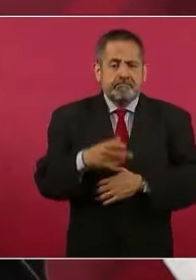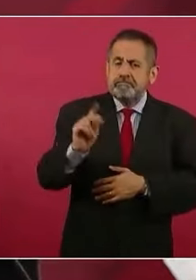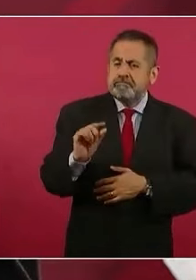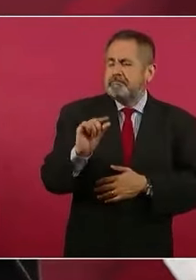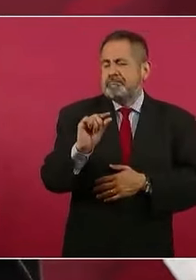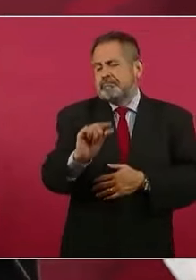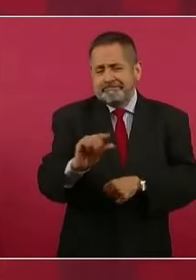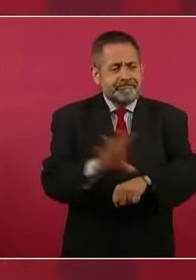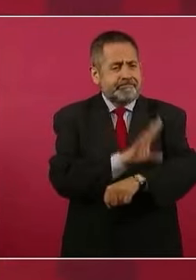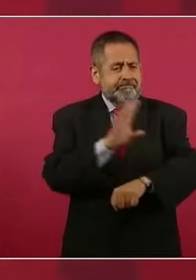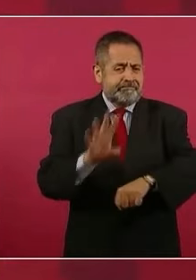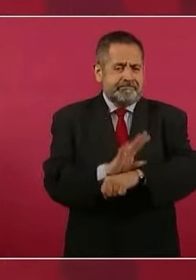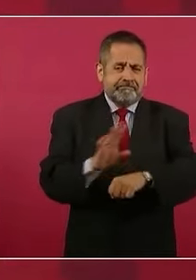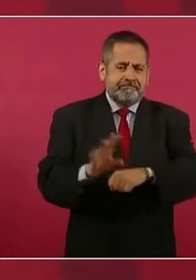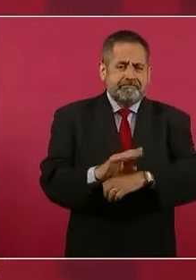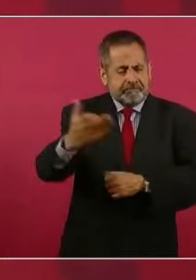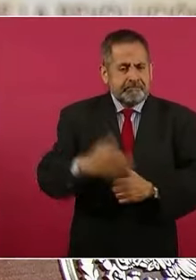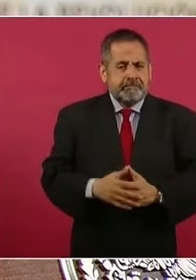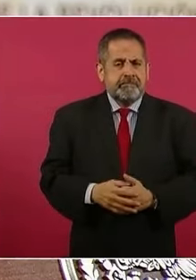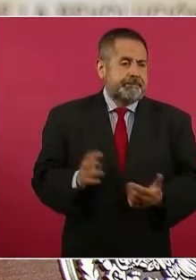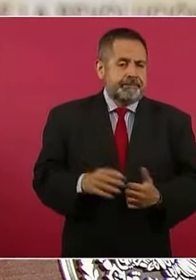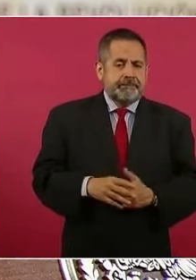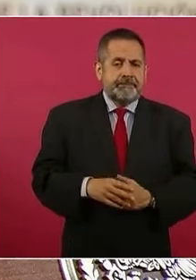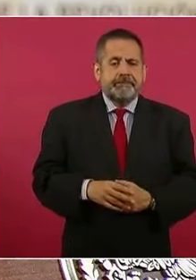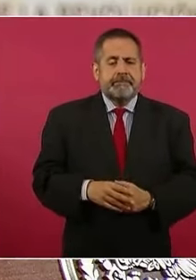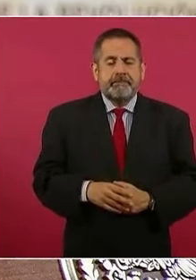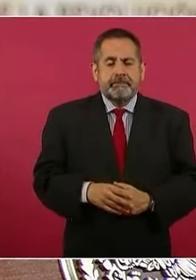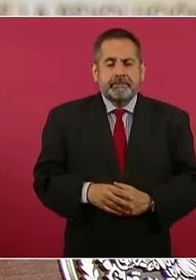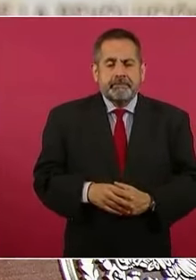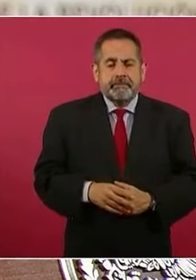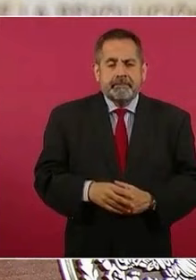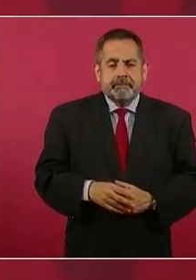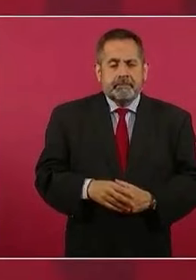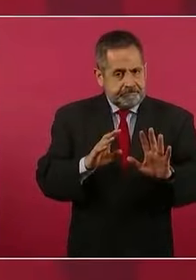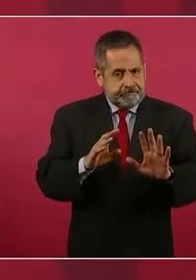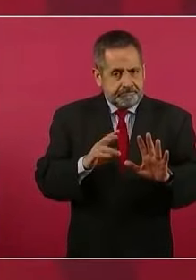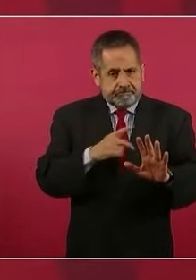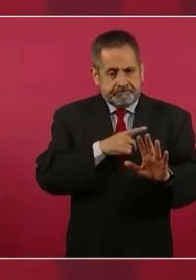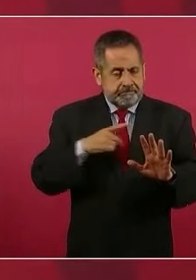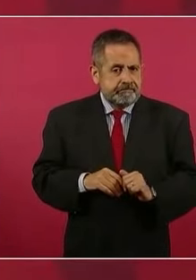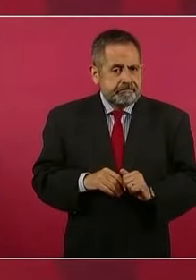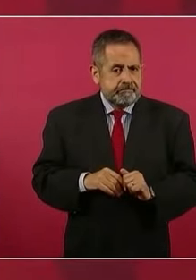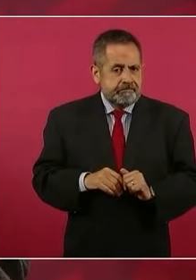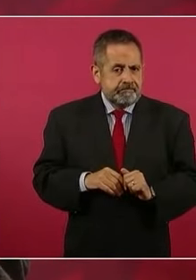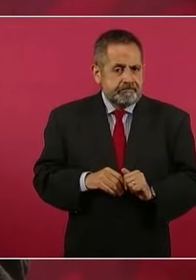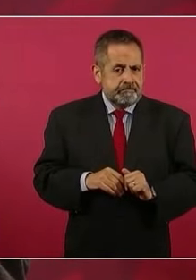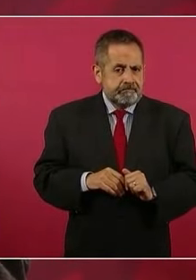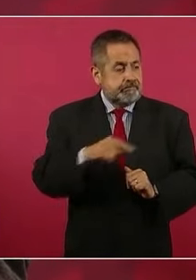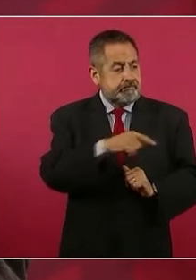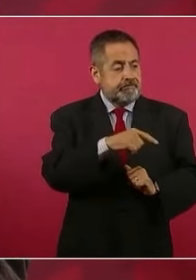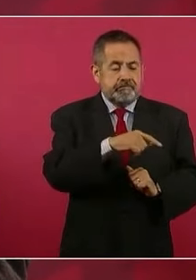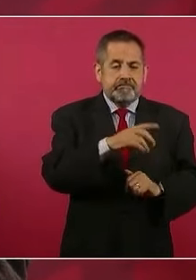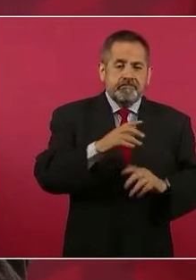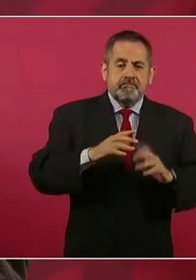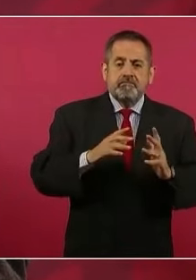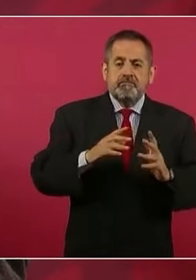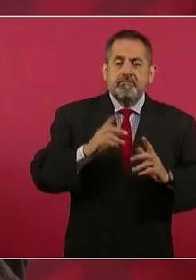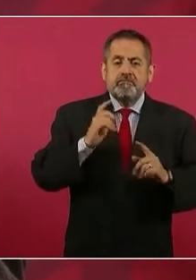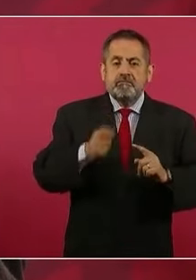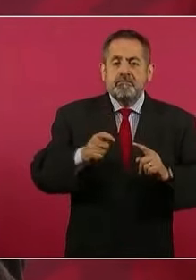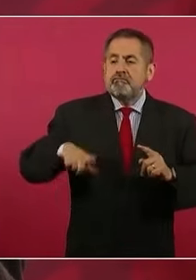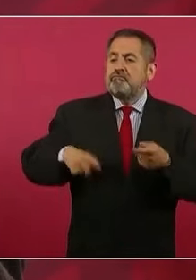proporción menor. Eso lleva tiempo, por eso no se debe elevar la técnica a rango supremo. Cuando se trata